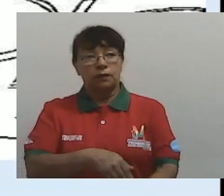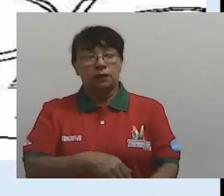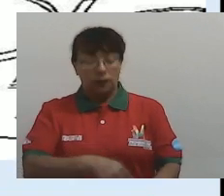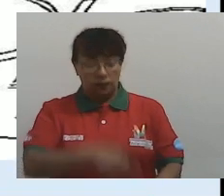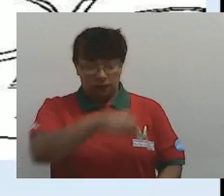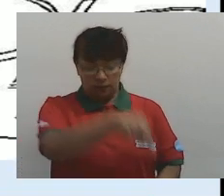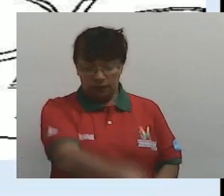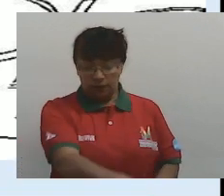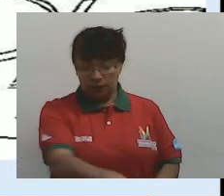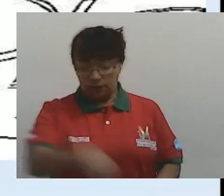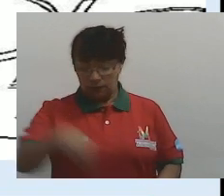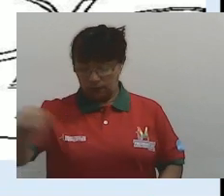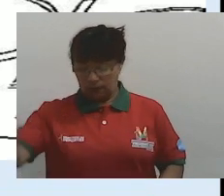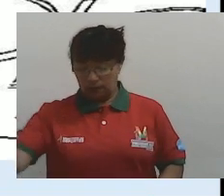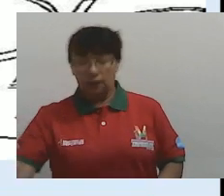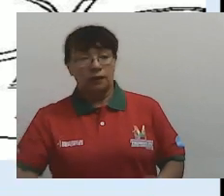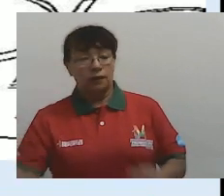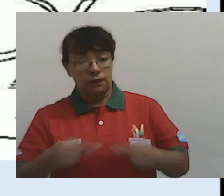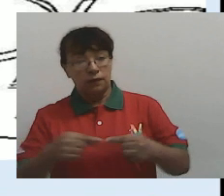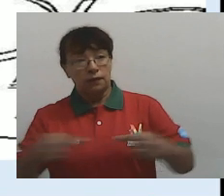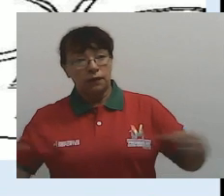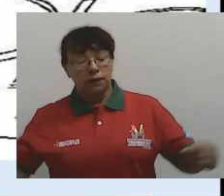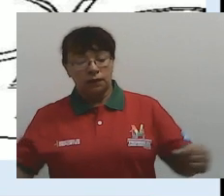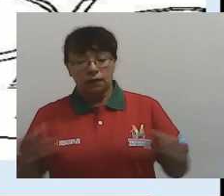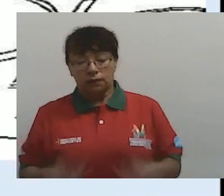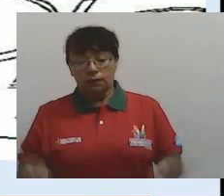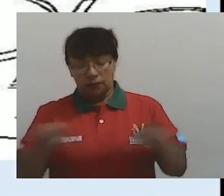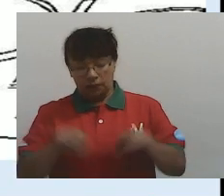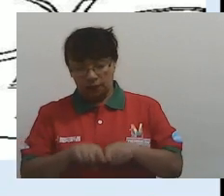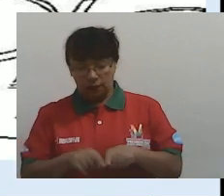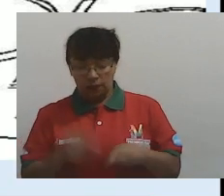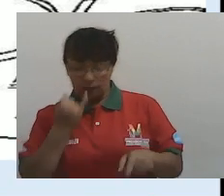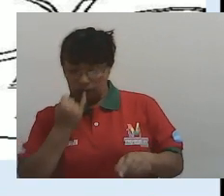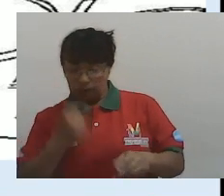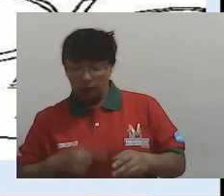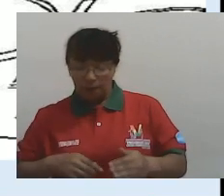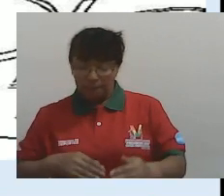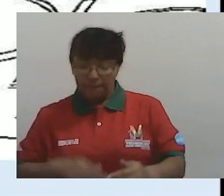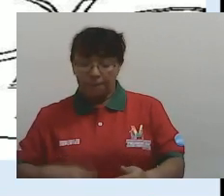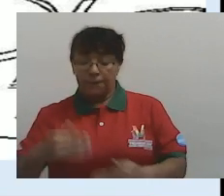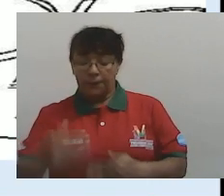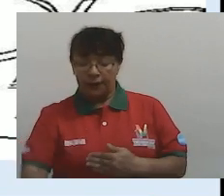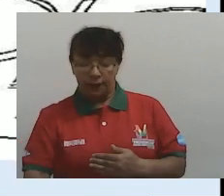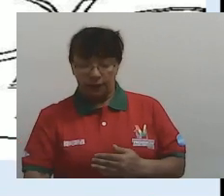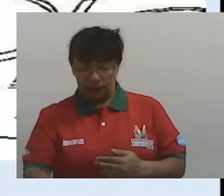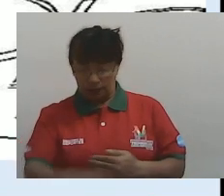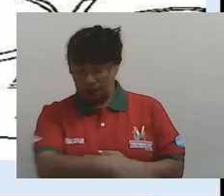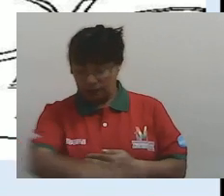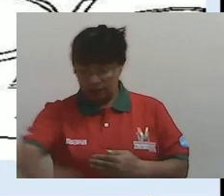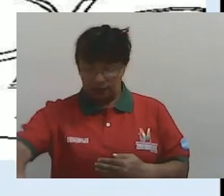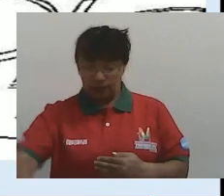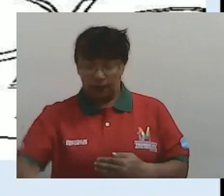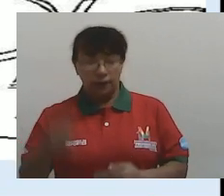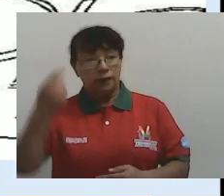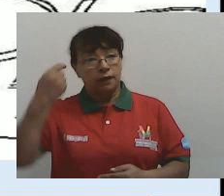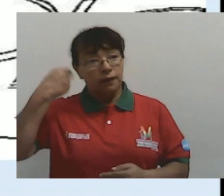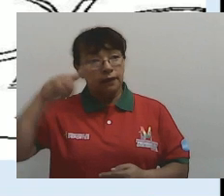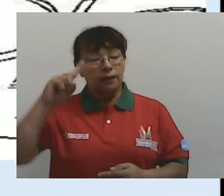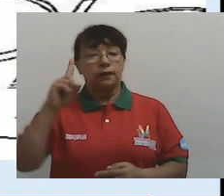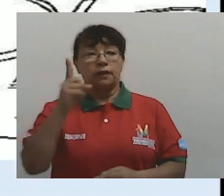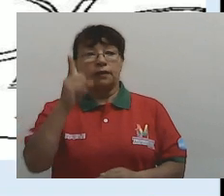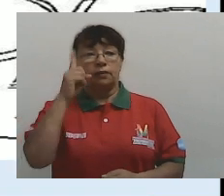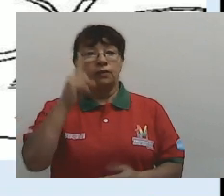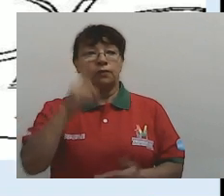una primera liga. Cuando el niño pasa esa liga, gana un punto. Pero tiene que pasar todo su